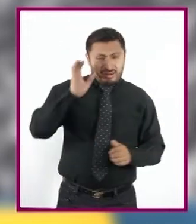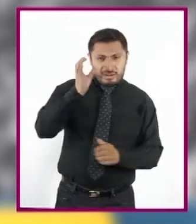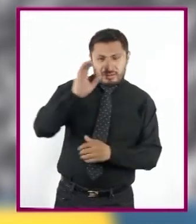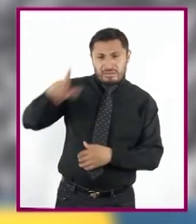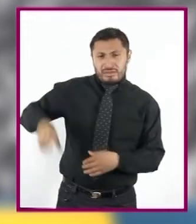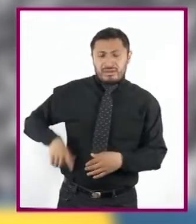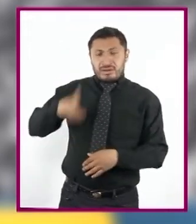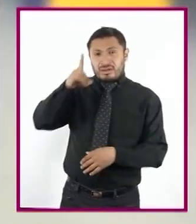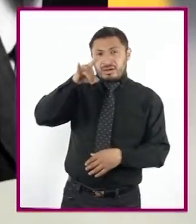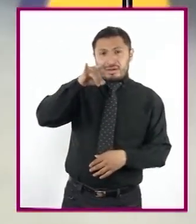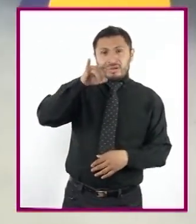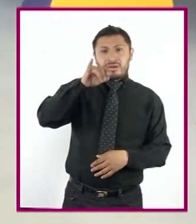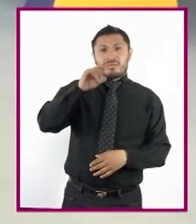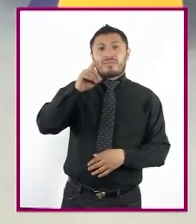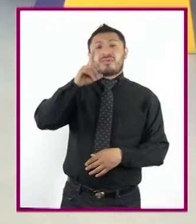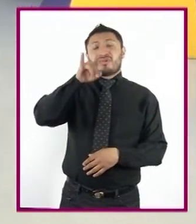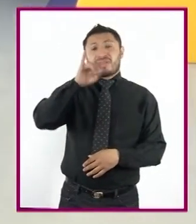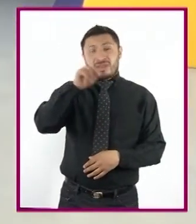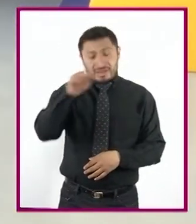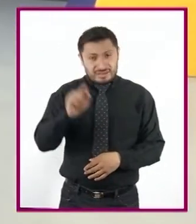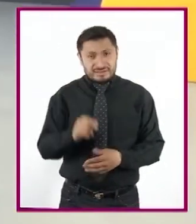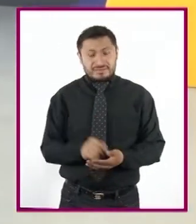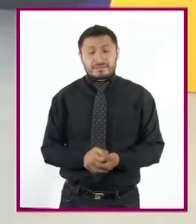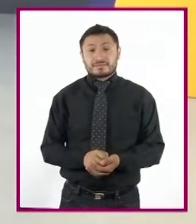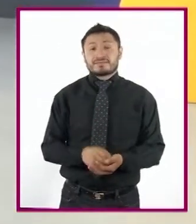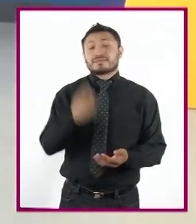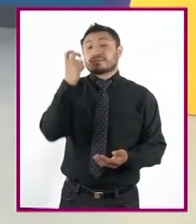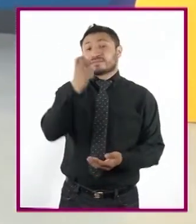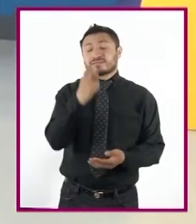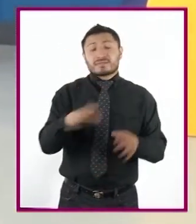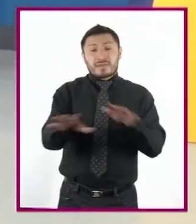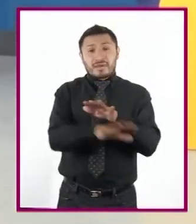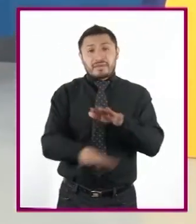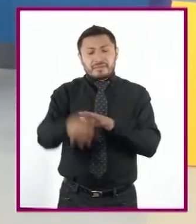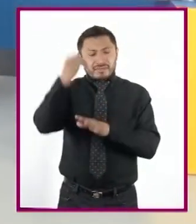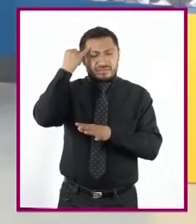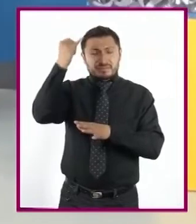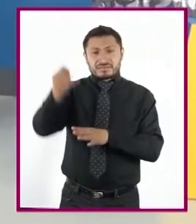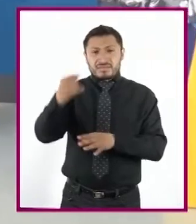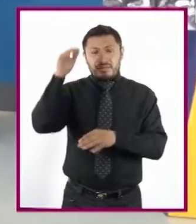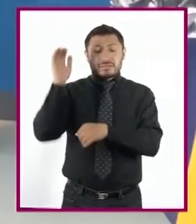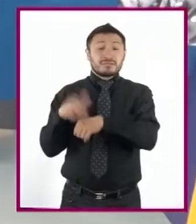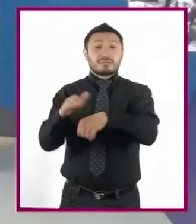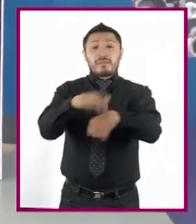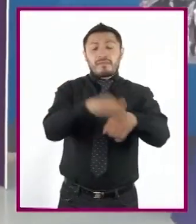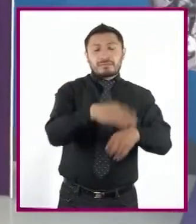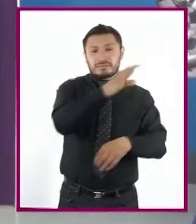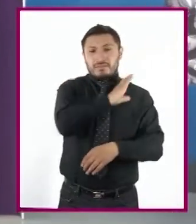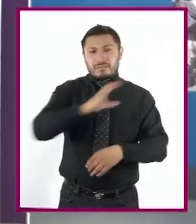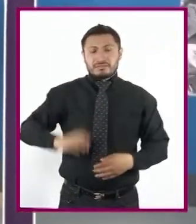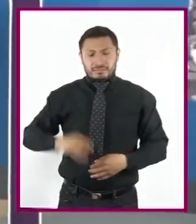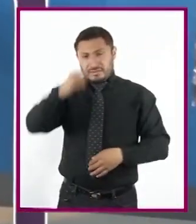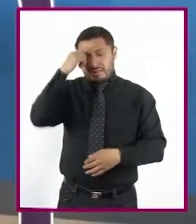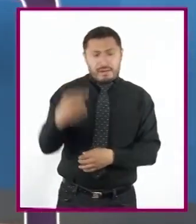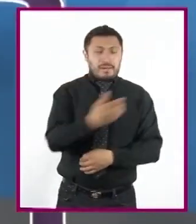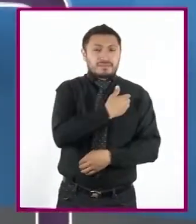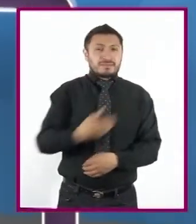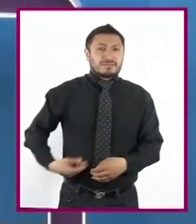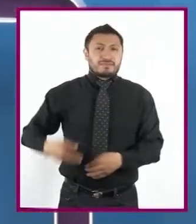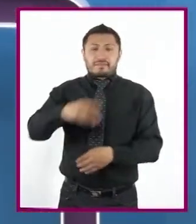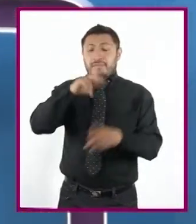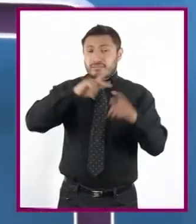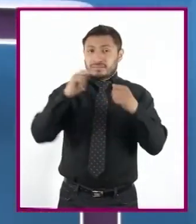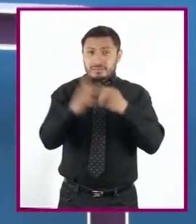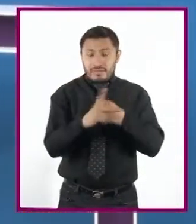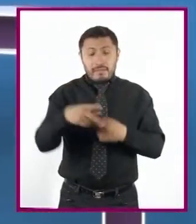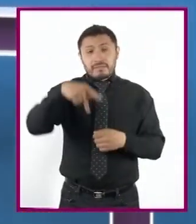porfiriato. Esto serviría como base ideológica de su campaña como candidato a ocupar la presidencia del país.